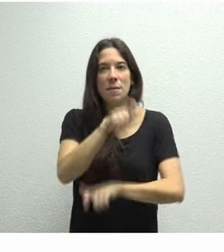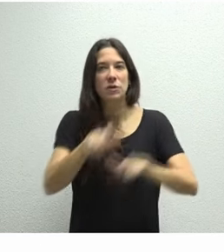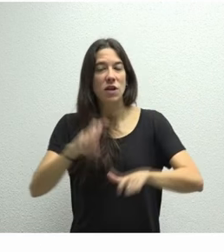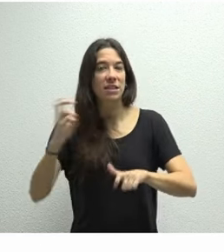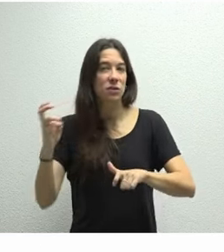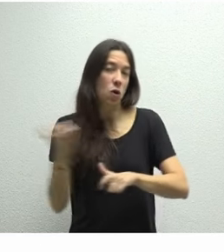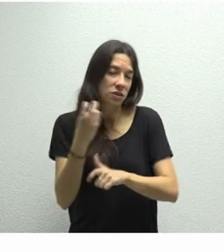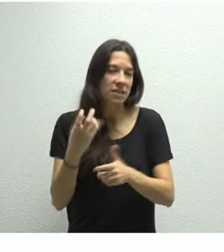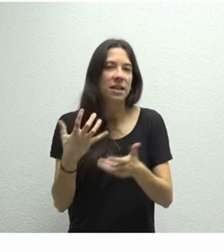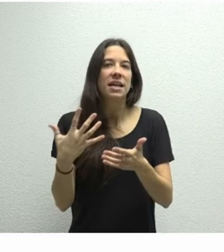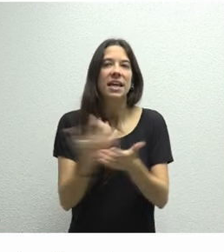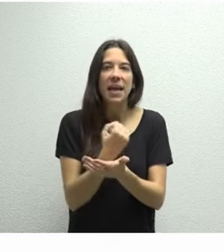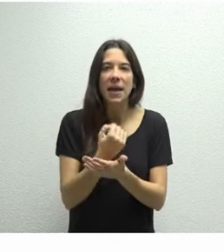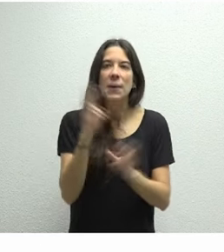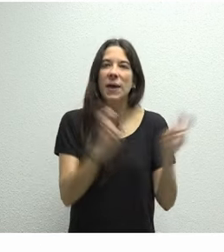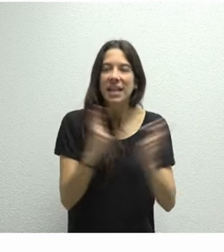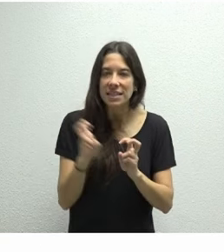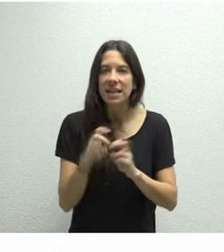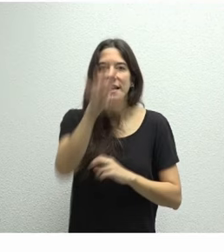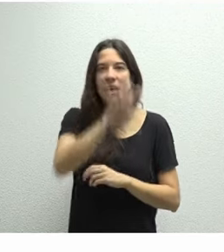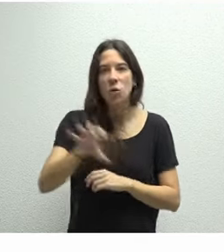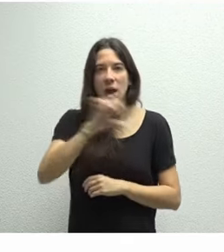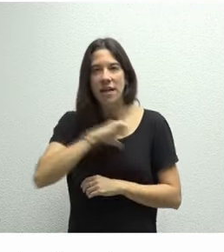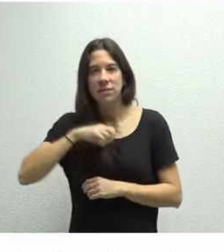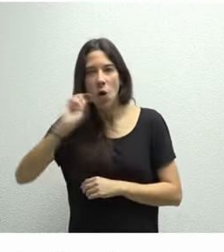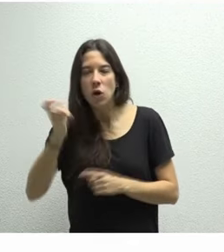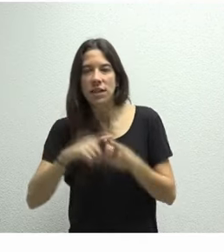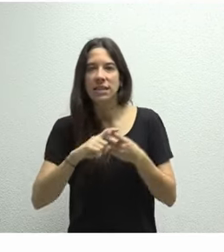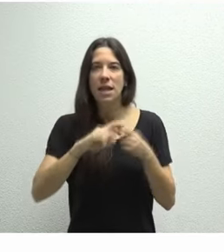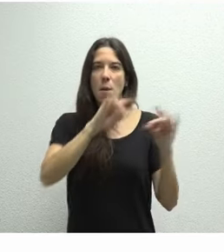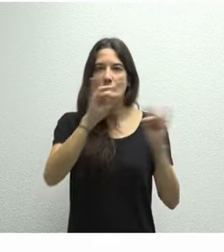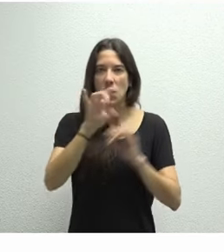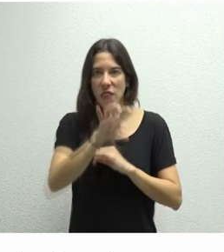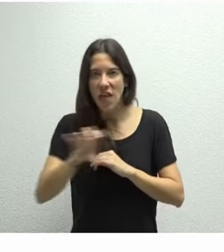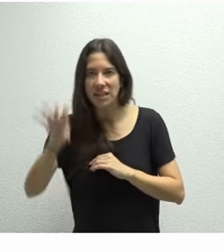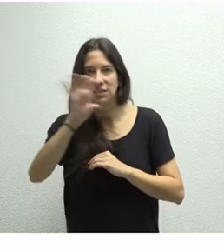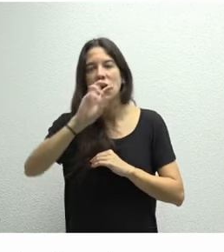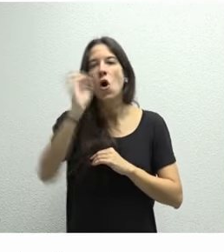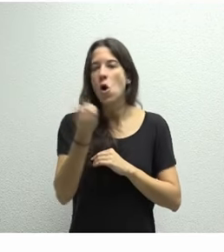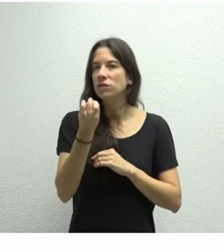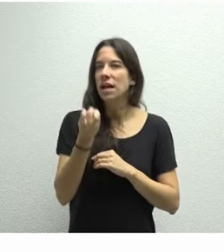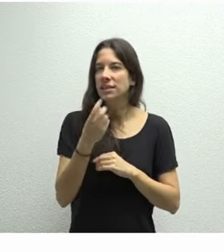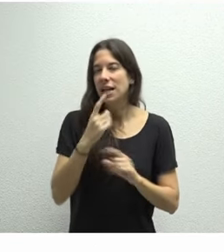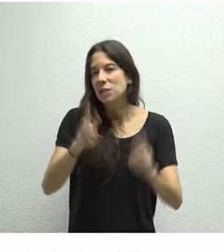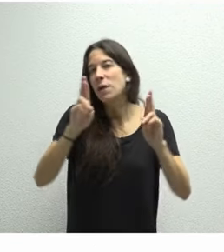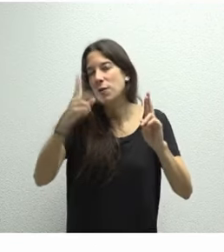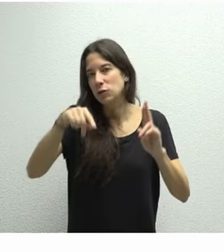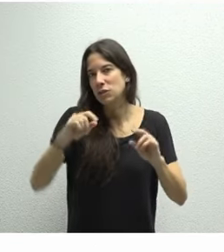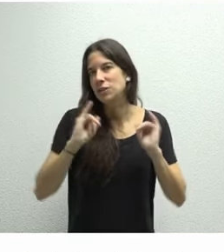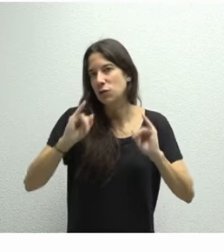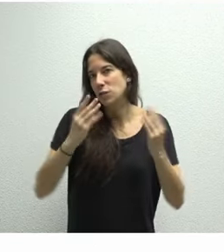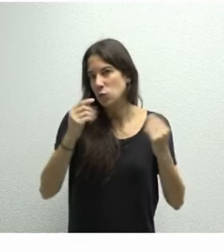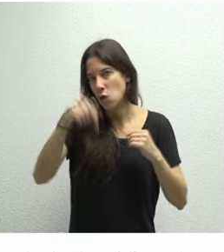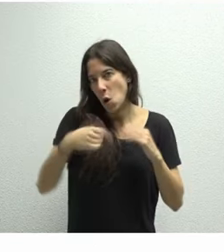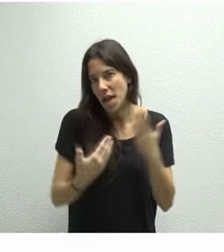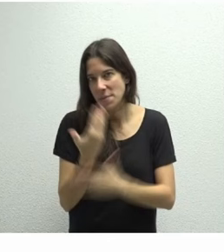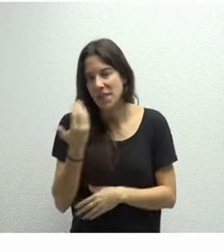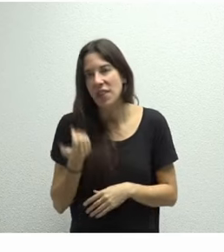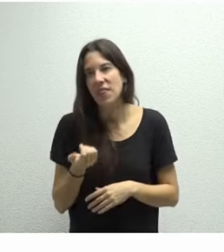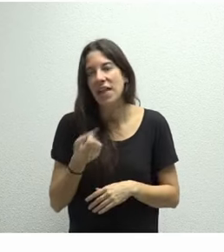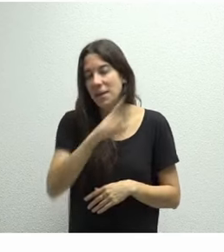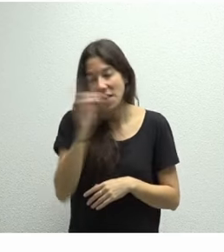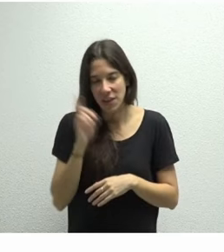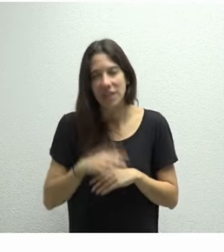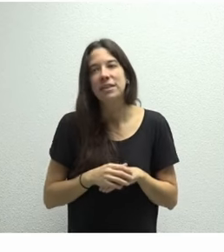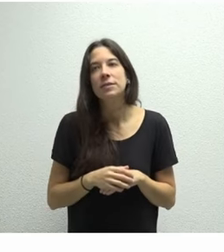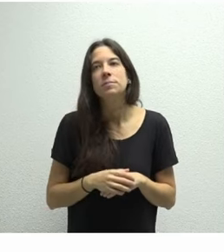y de otras comunidades autónomas que espero que paséis un buen día aquí en Madrid eh nosotros cuando venimos aquí sabes que tanto plena inclusión Madrid como plena inclusión que